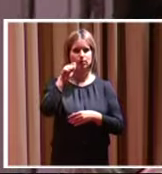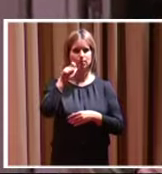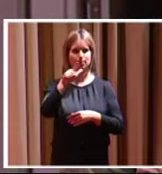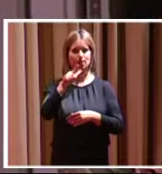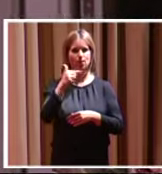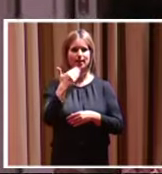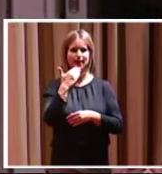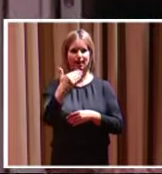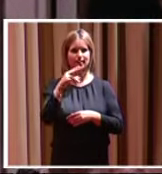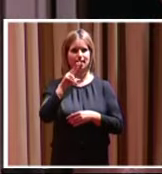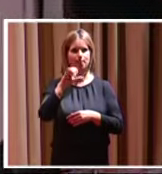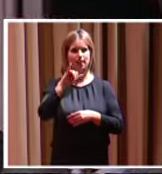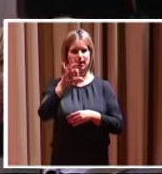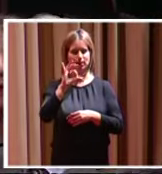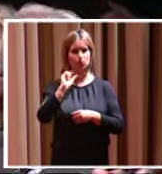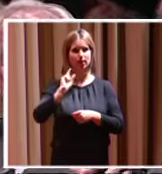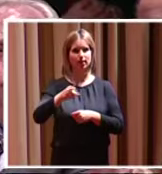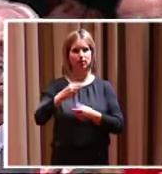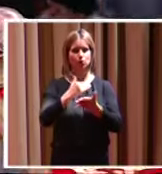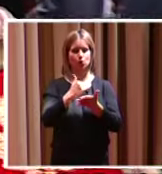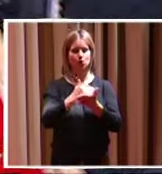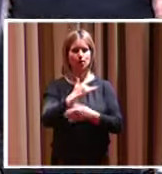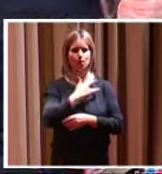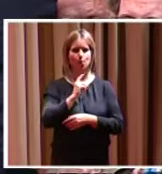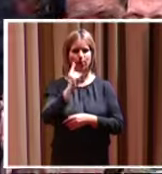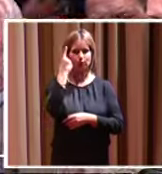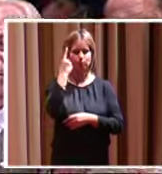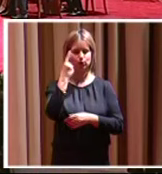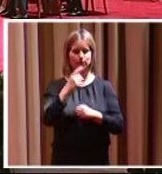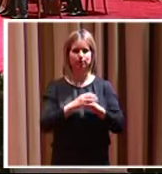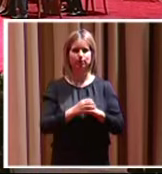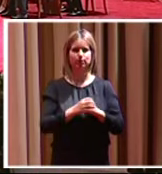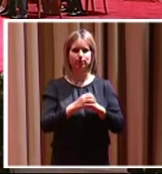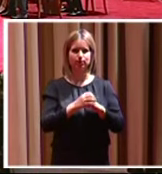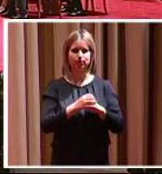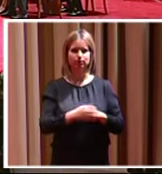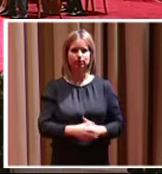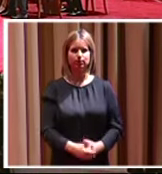García Velasco, director del Colegio Amor de Dios.